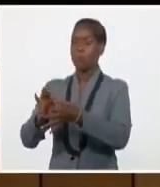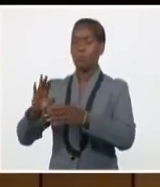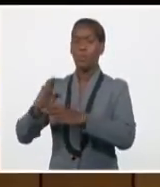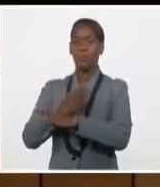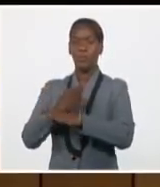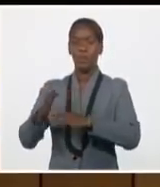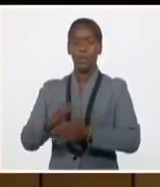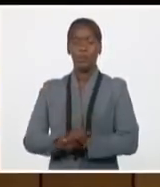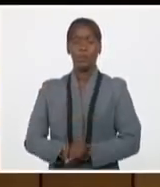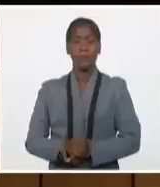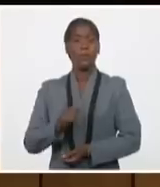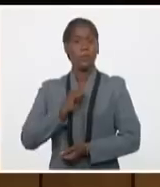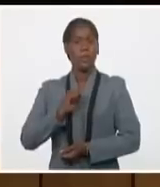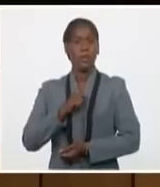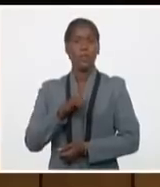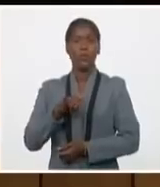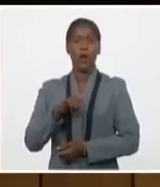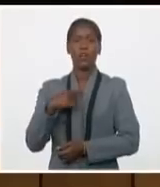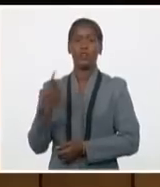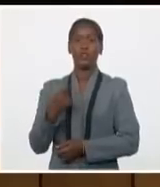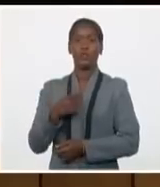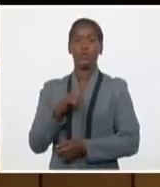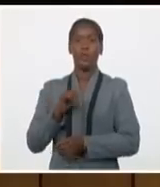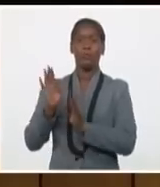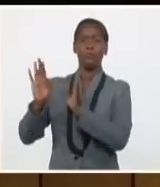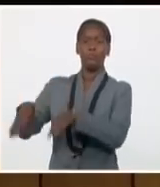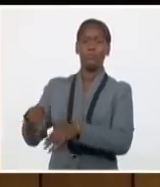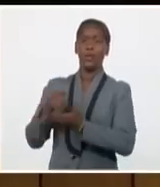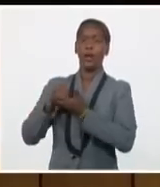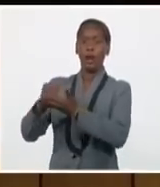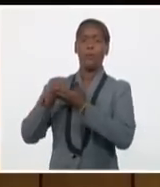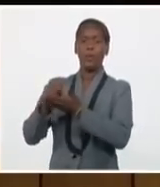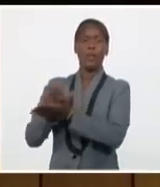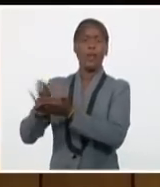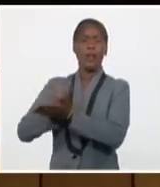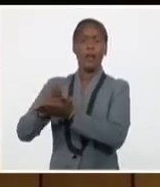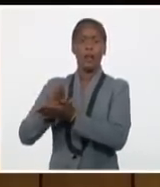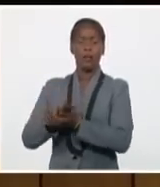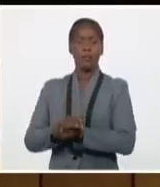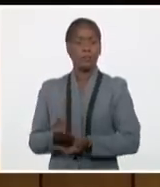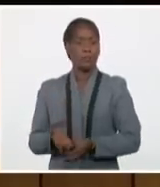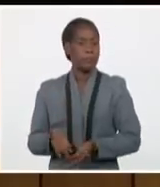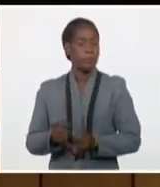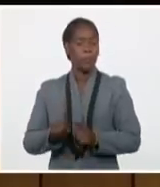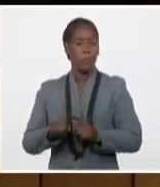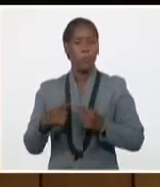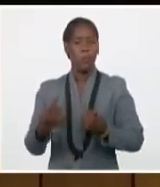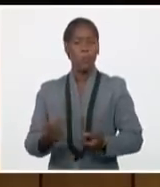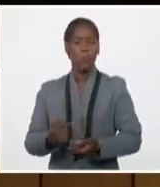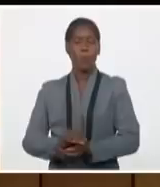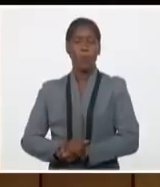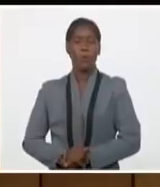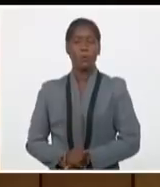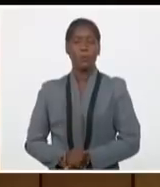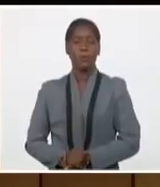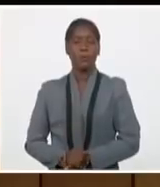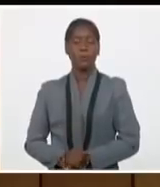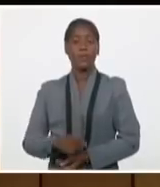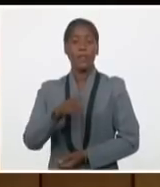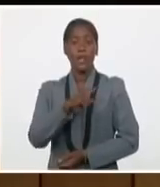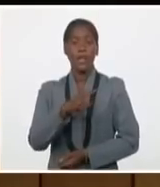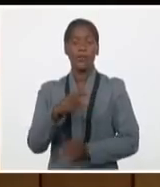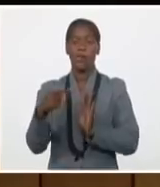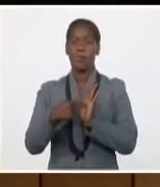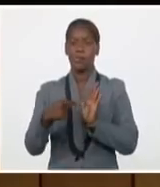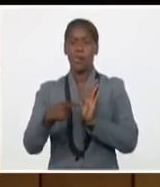los pueblos y el histórico apoyo a países hermanos. Al propio tiempo,